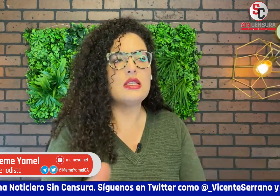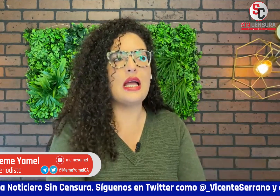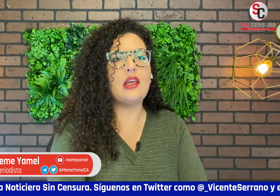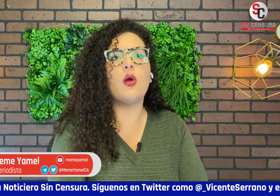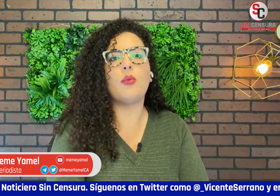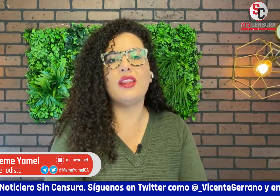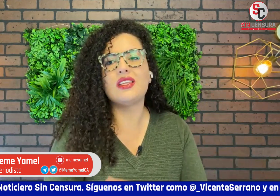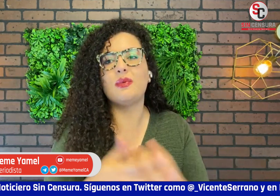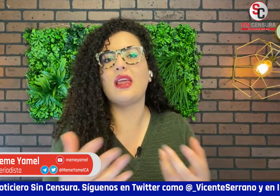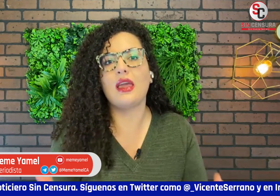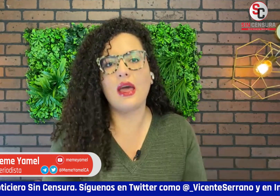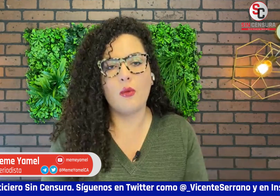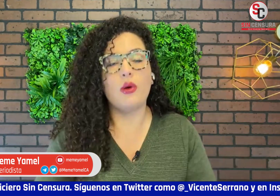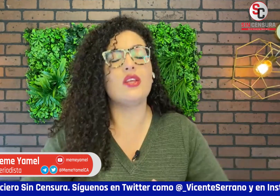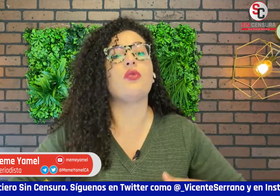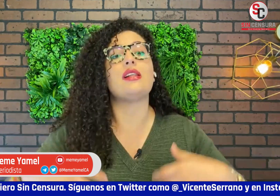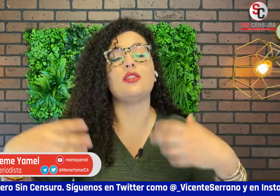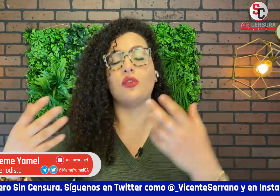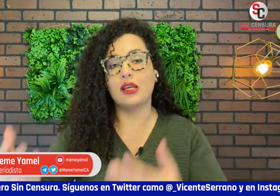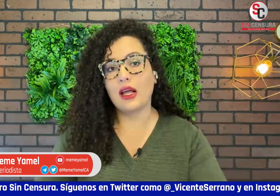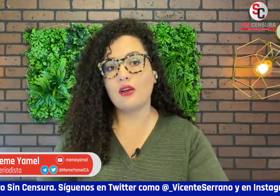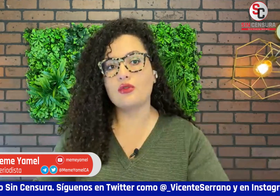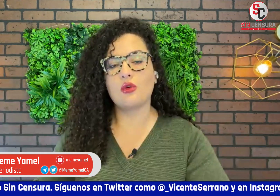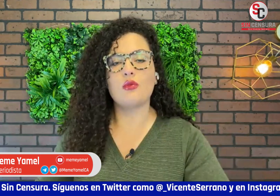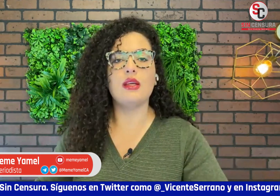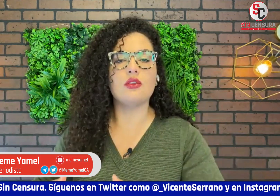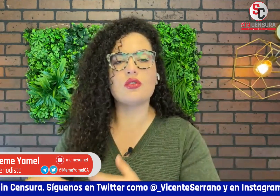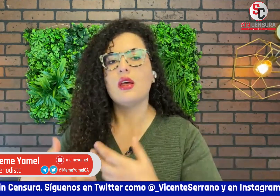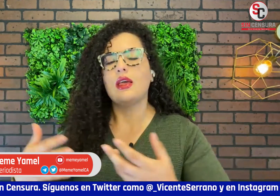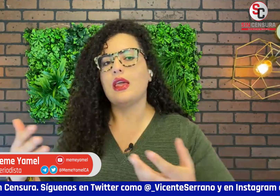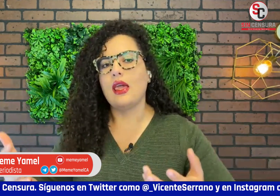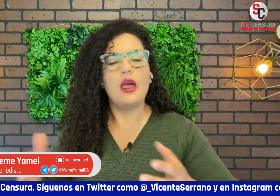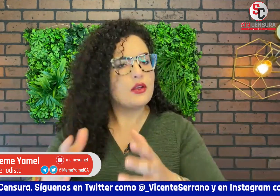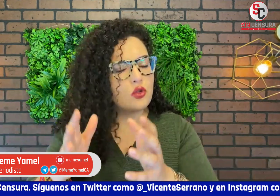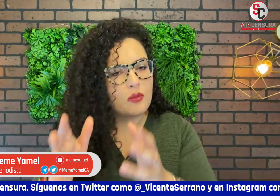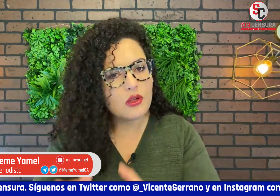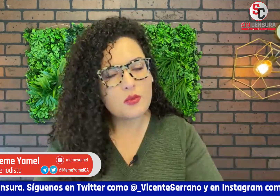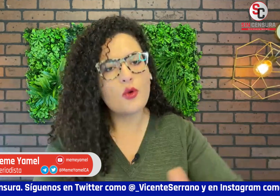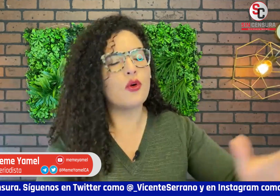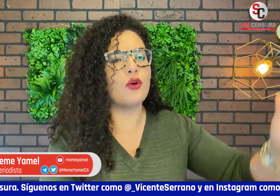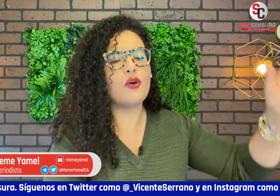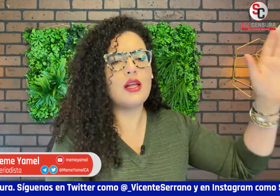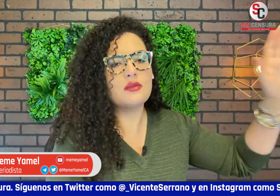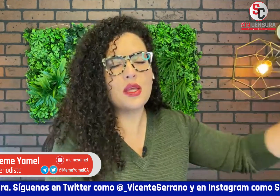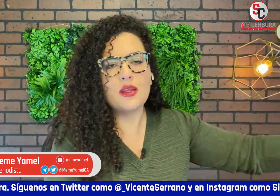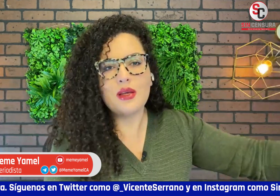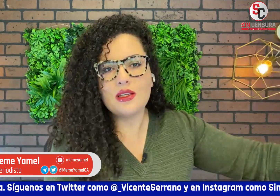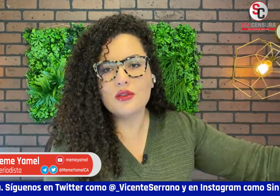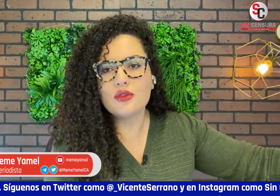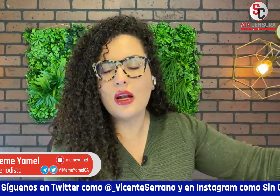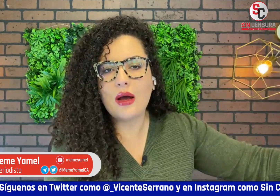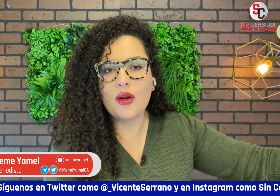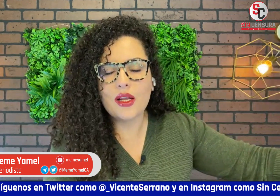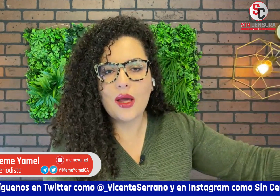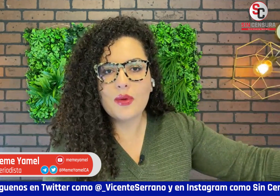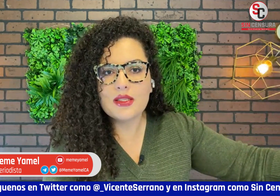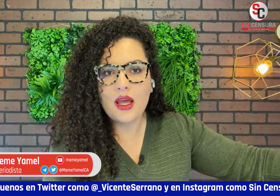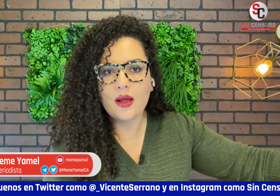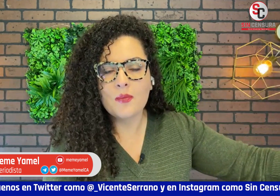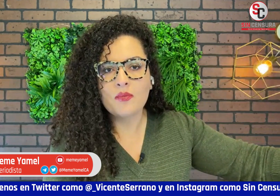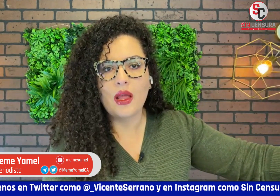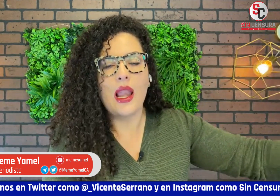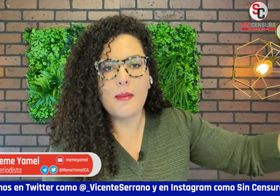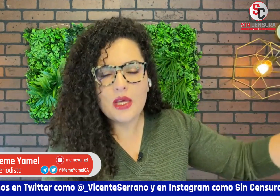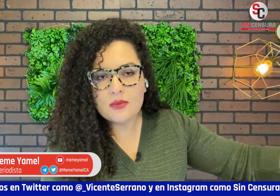necesario, ya te lo puedes brincar, puedes falsificar los documentos, y esto mismo ocurrió con las víctimas de los niños de la guardería